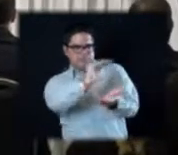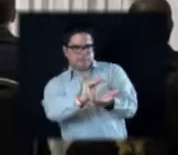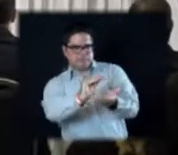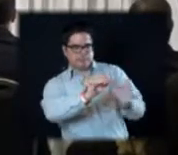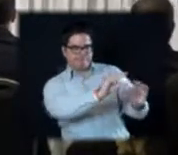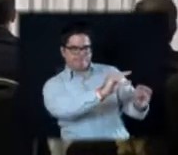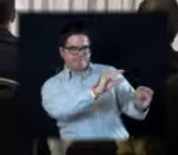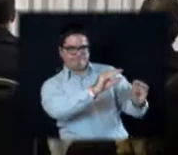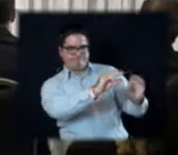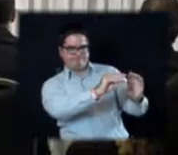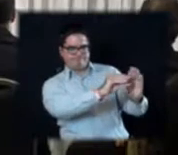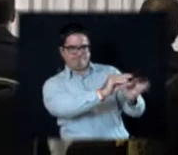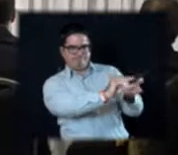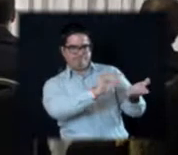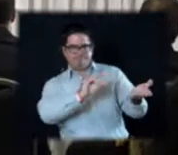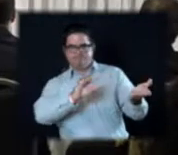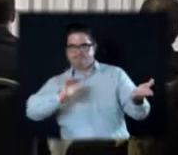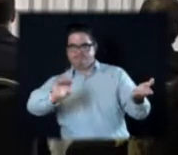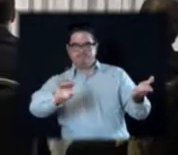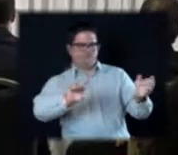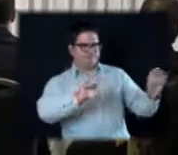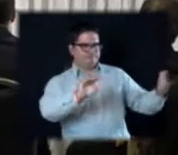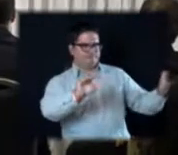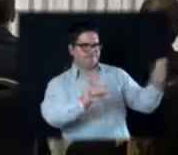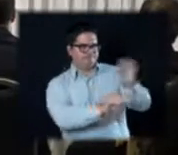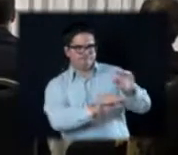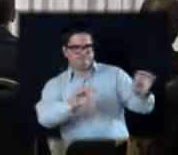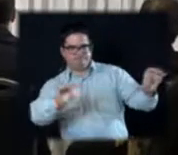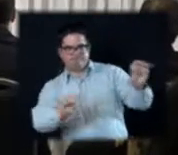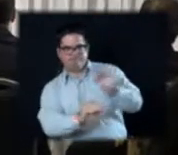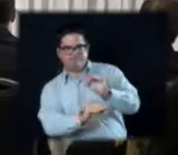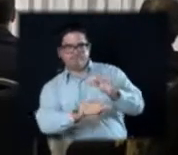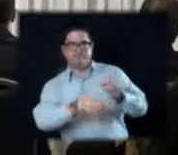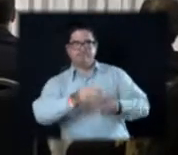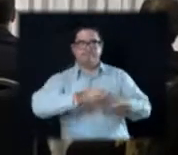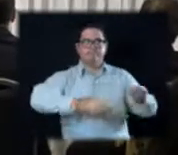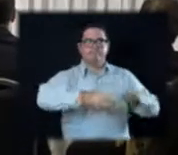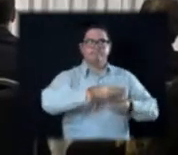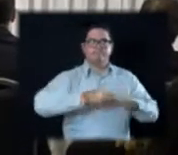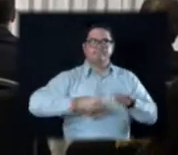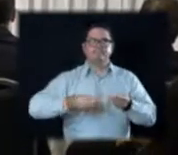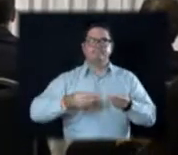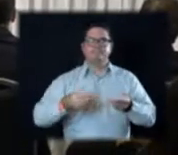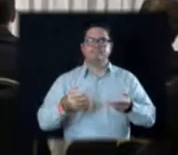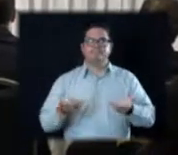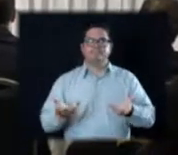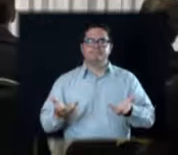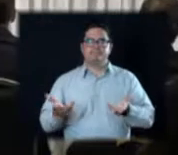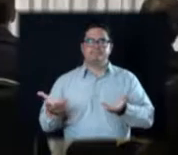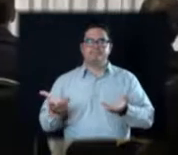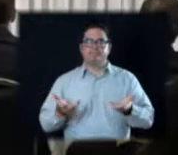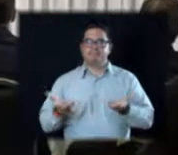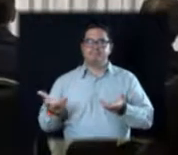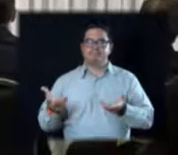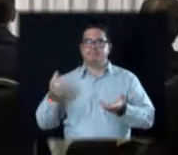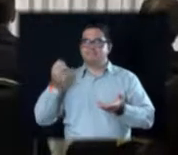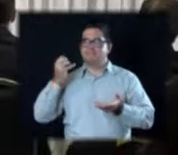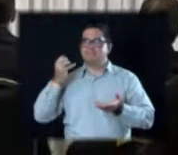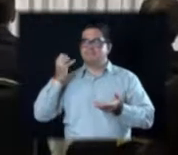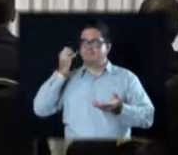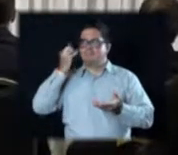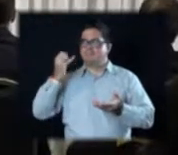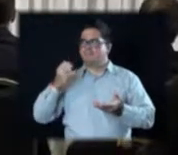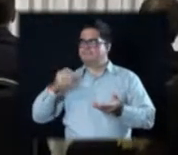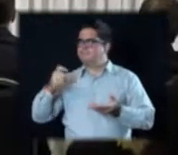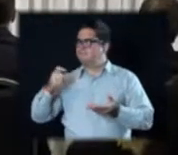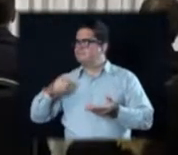las reducciones que van a ser necesarias para balancear el presupuesto. Así que estos balances, para ver cuáles se deben considerar para la posición